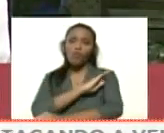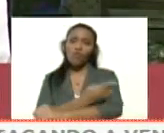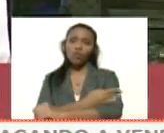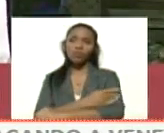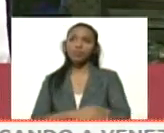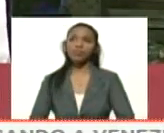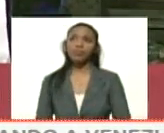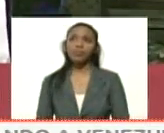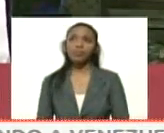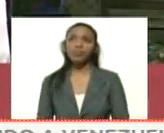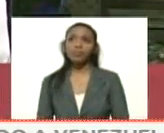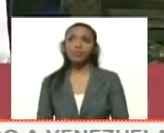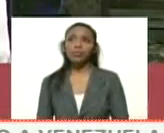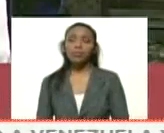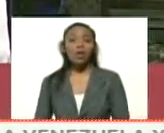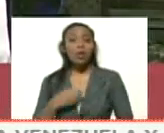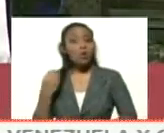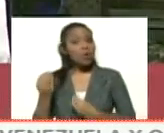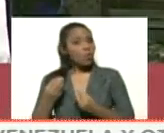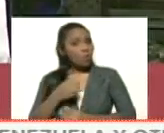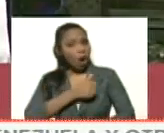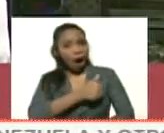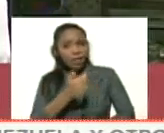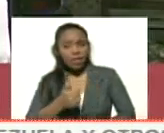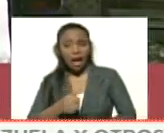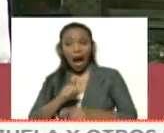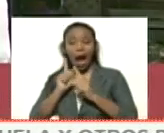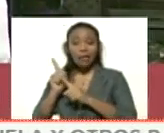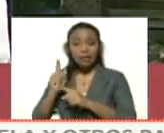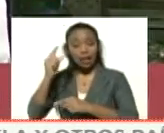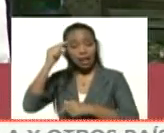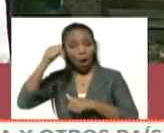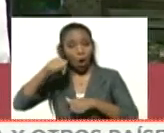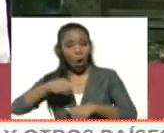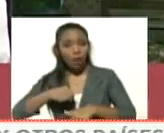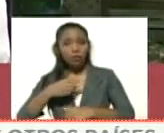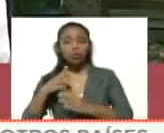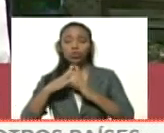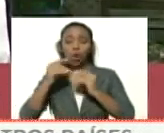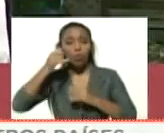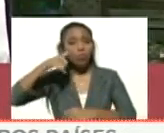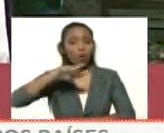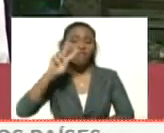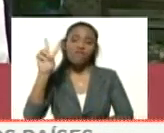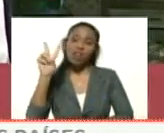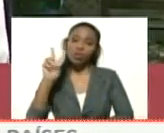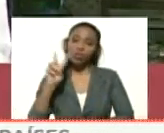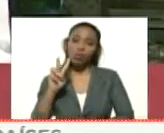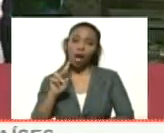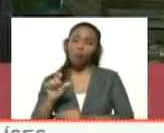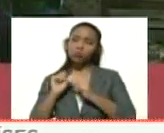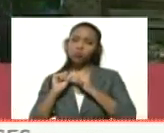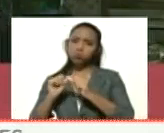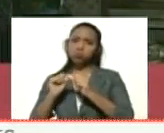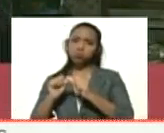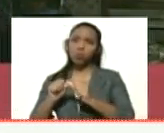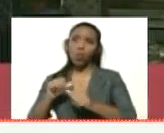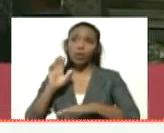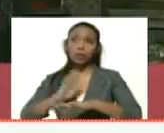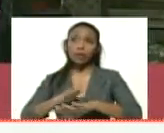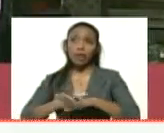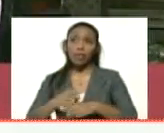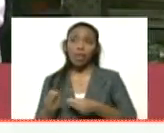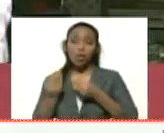fortaleciéndose. Como cada día, este es el parte del día de hoy para todo el pueblo de Venezuela. Mantengamos lo que está